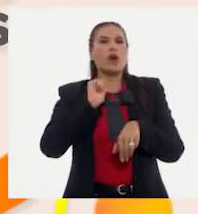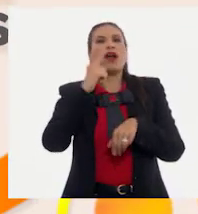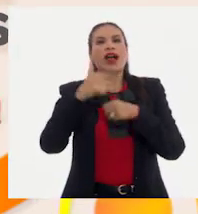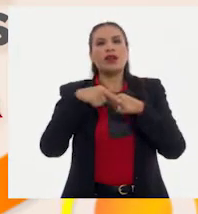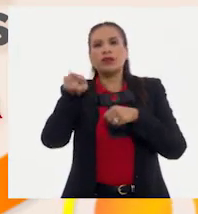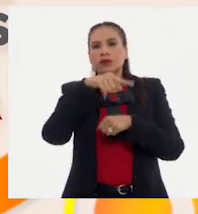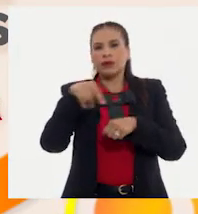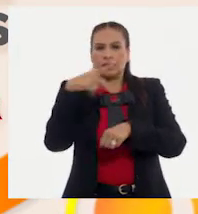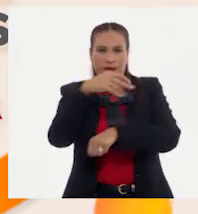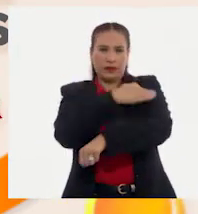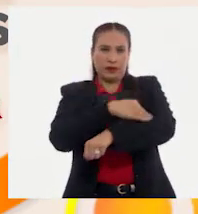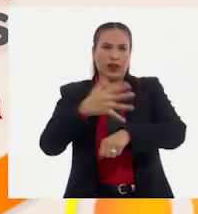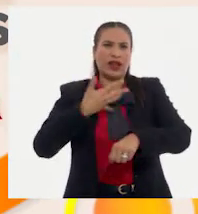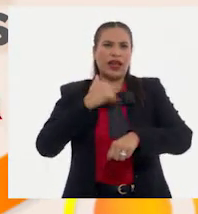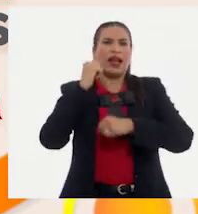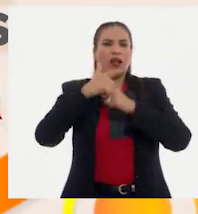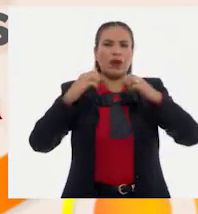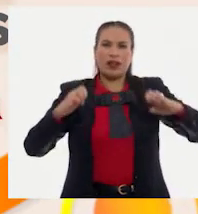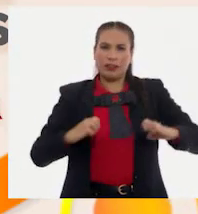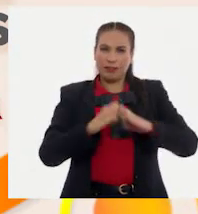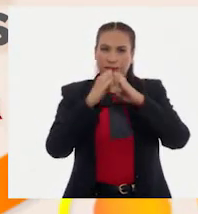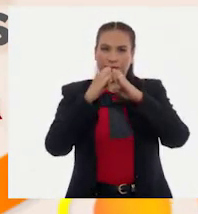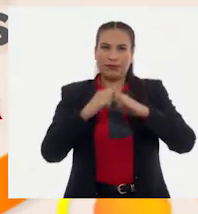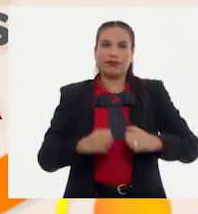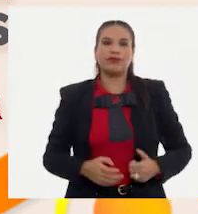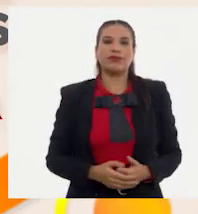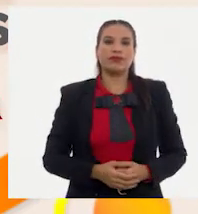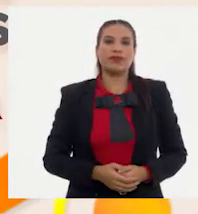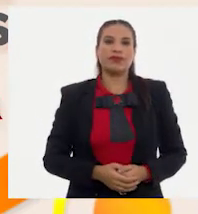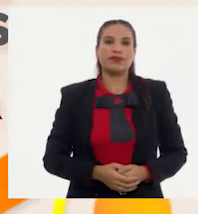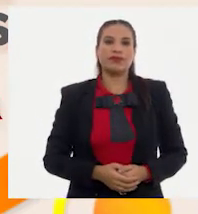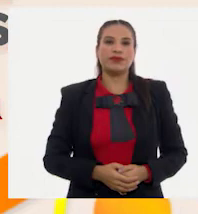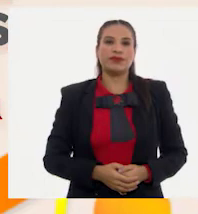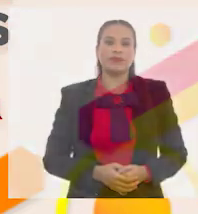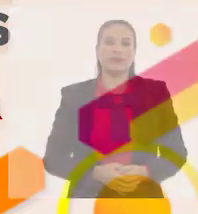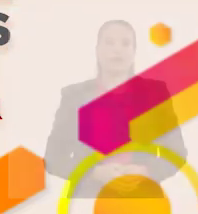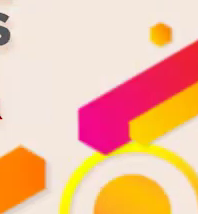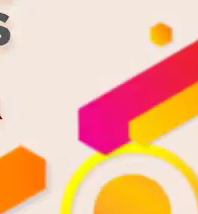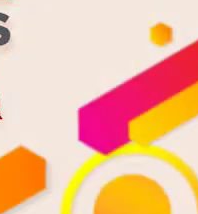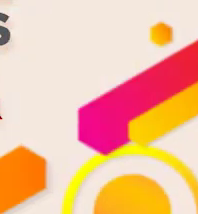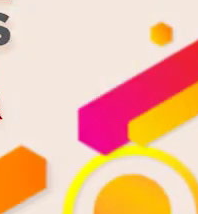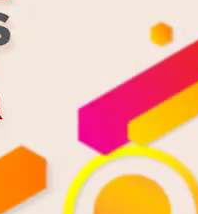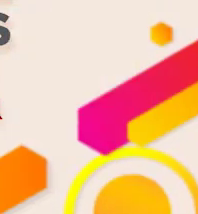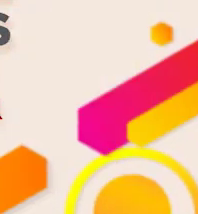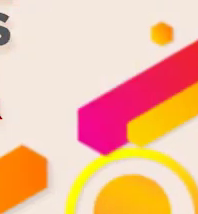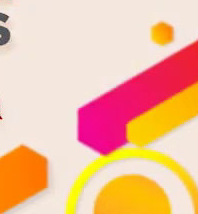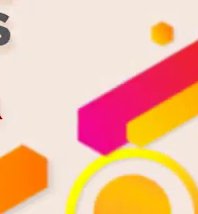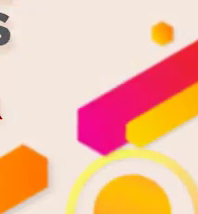alguien cerca de ti tenga una emergencia.